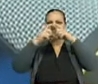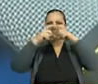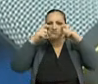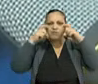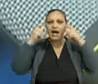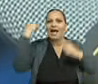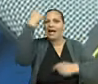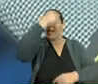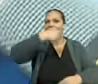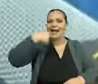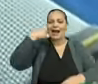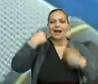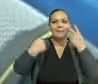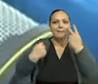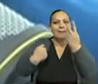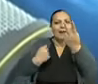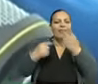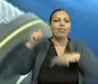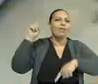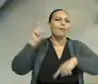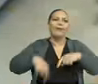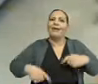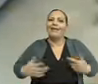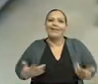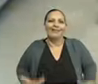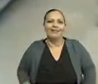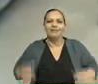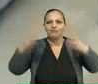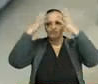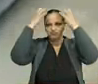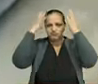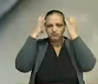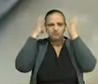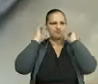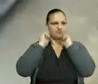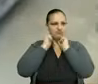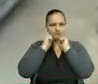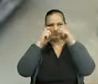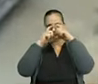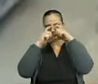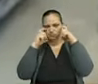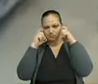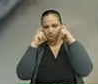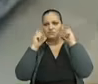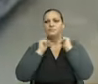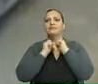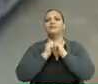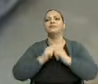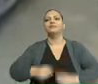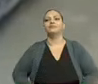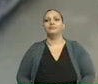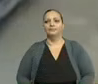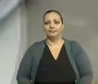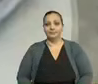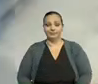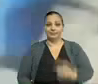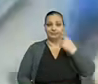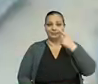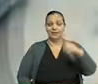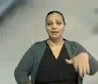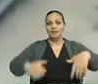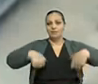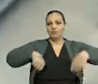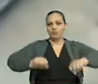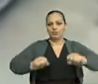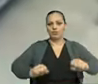la capucha, la mascarilla y el casco son irreconocibles. En las camionetas el cargamento y con cautela. El otro antisocial a